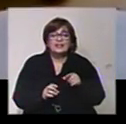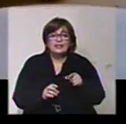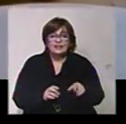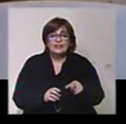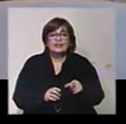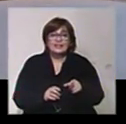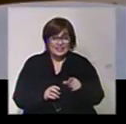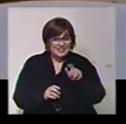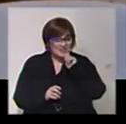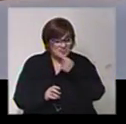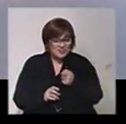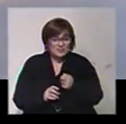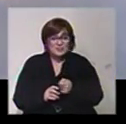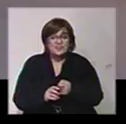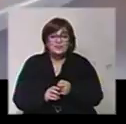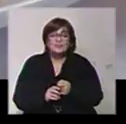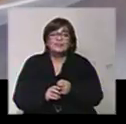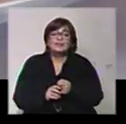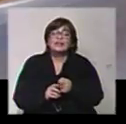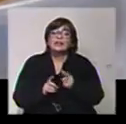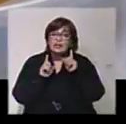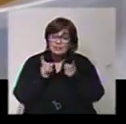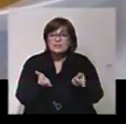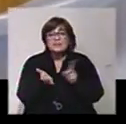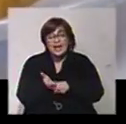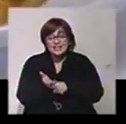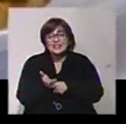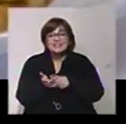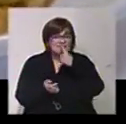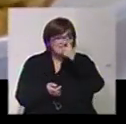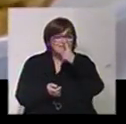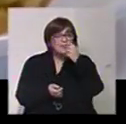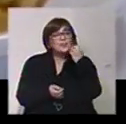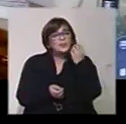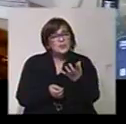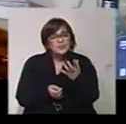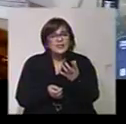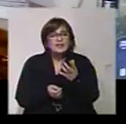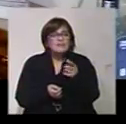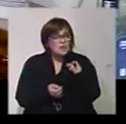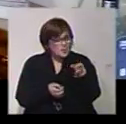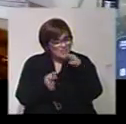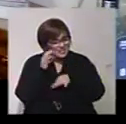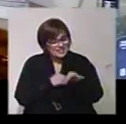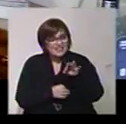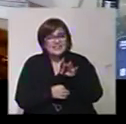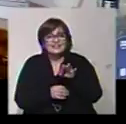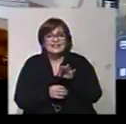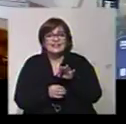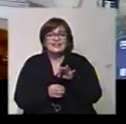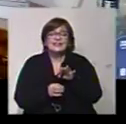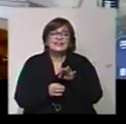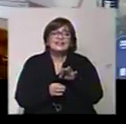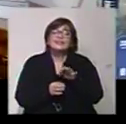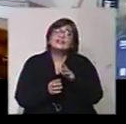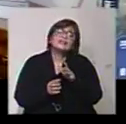que está buena. Y hay una cosa que es interesante en relación a lo que vos decís, que